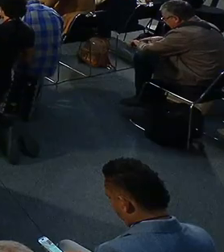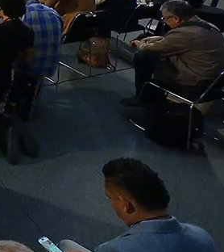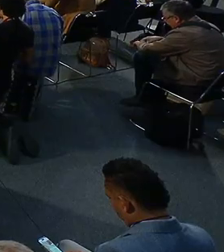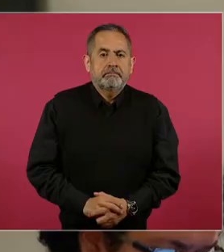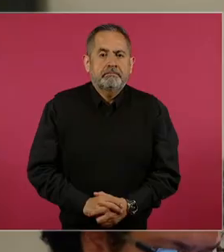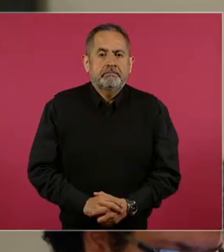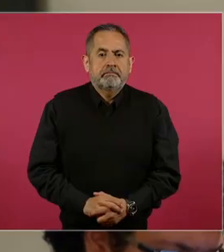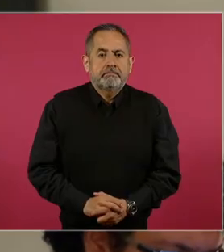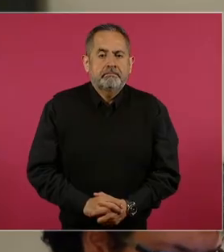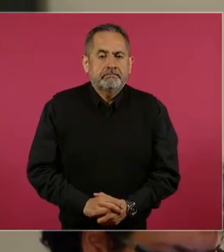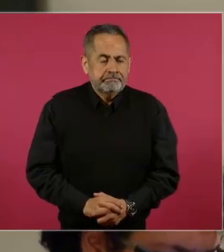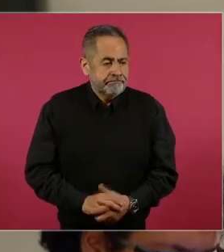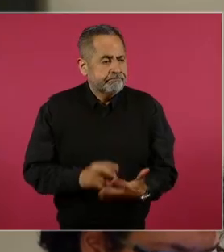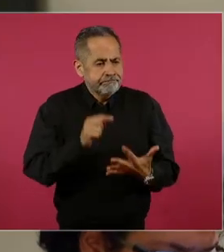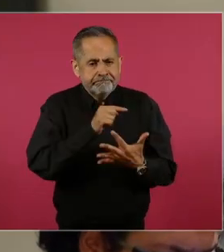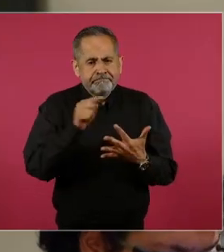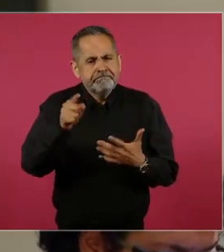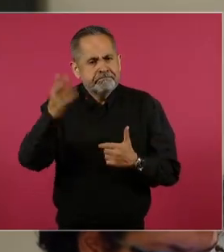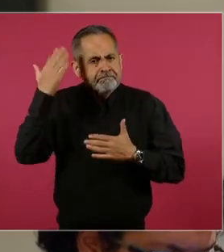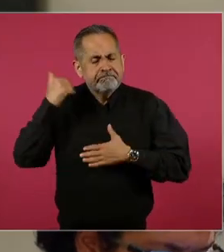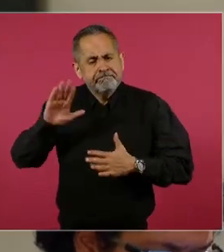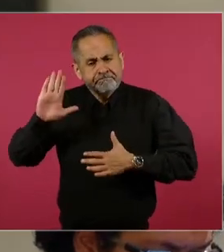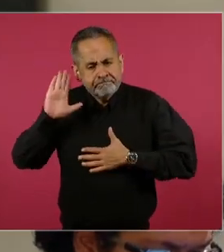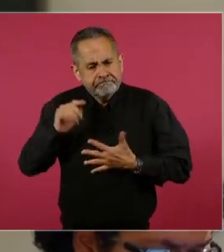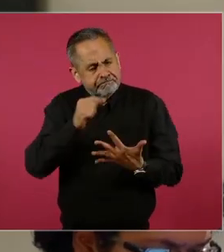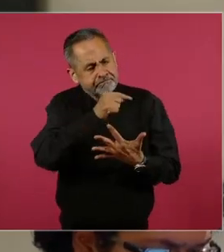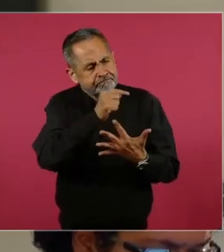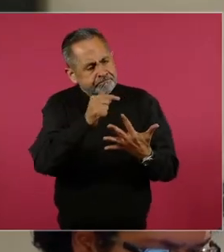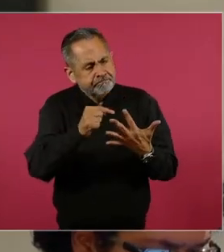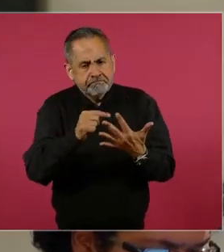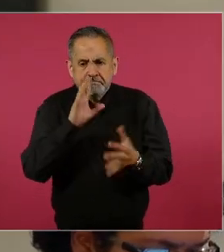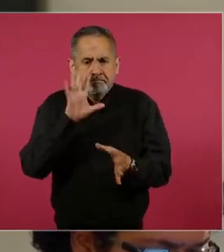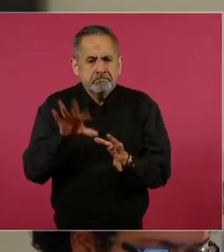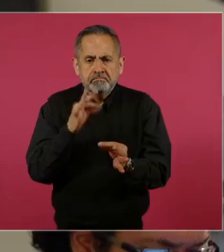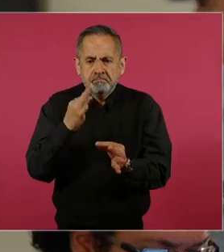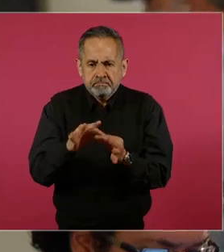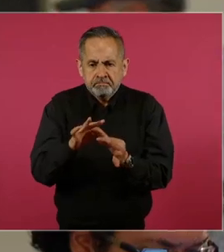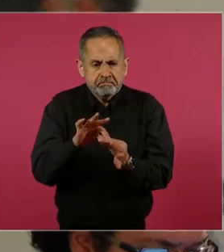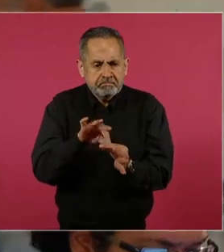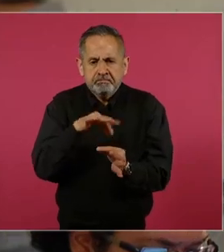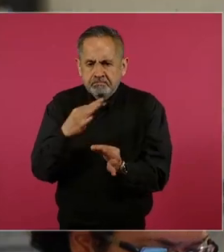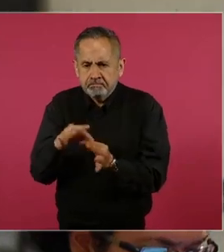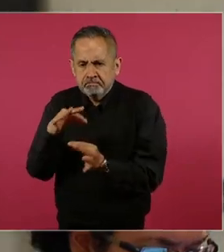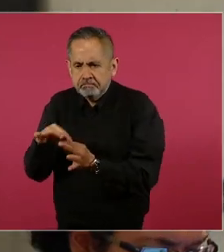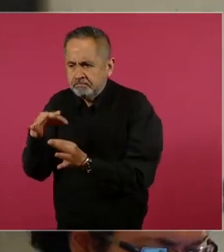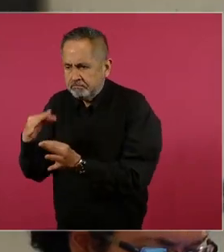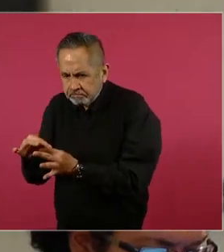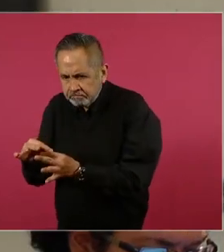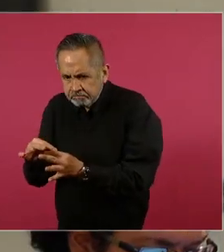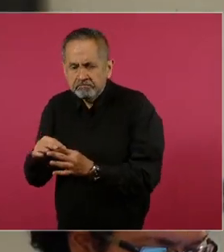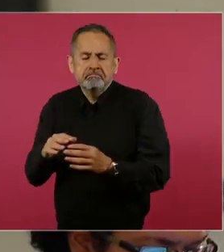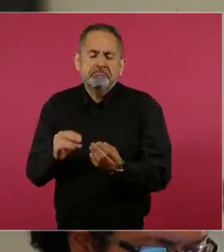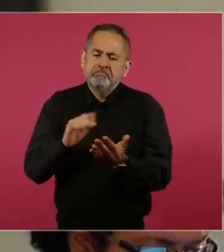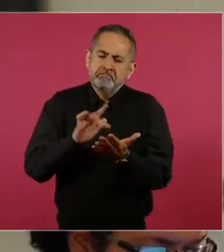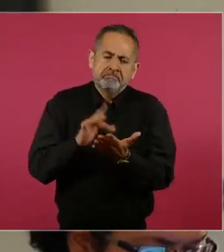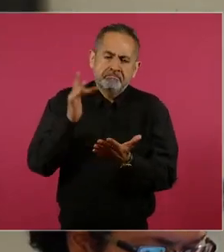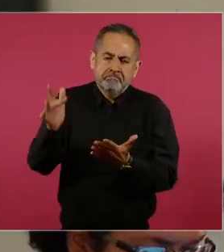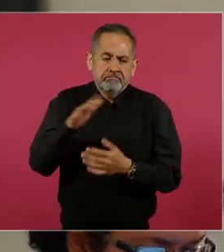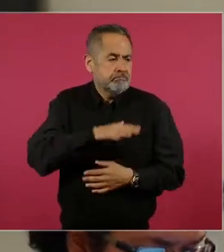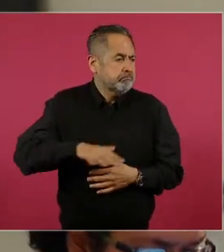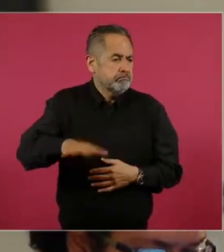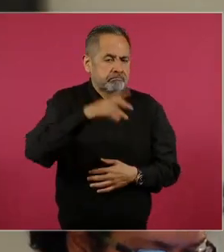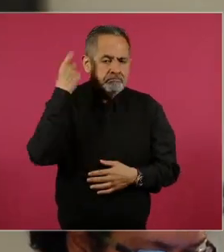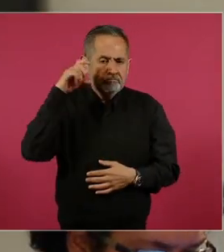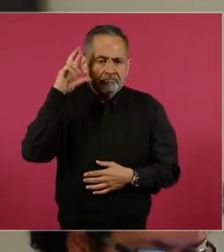hicieron básicamente se cumplieron en su periodo, y pues bueno, pues agradecerle de parte de todo el pueblo de Quintana